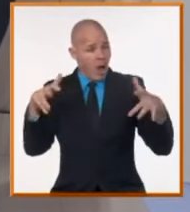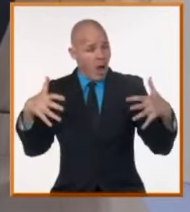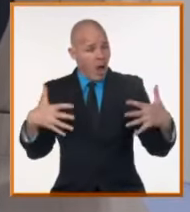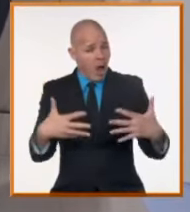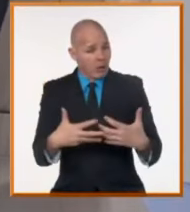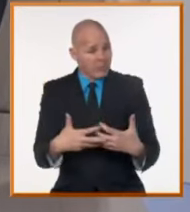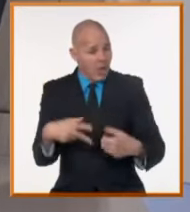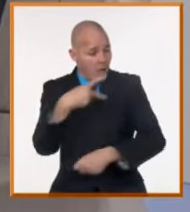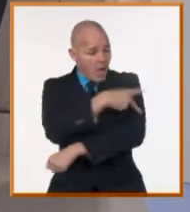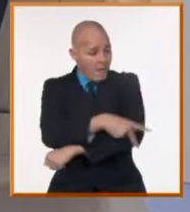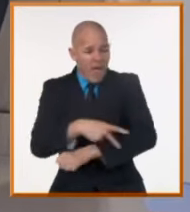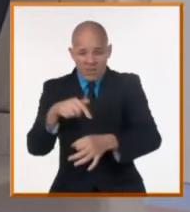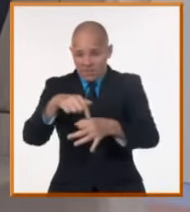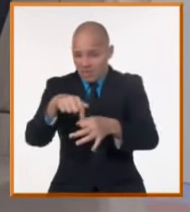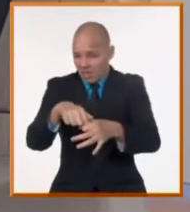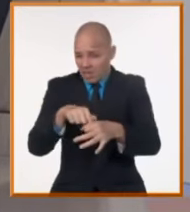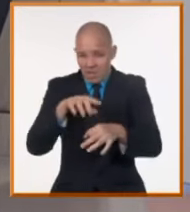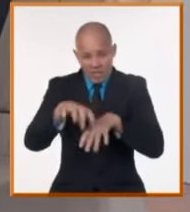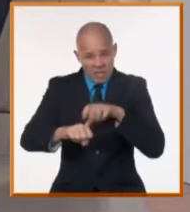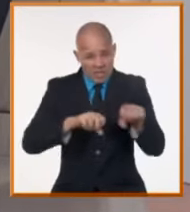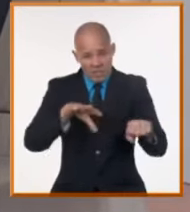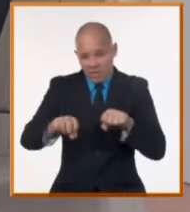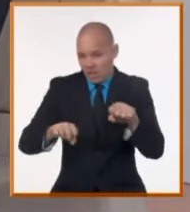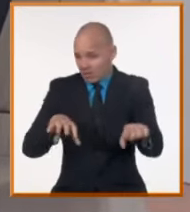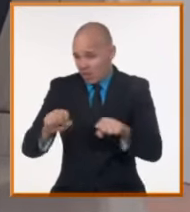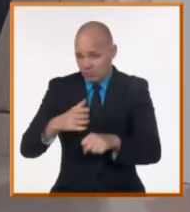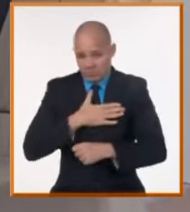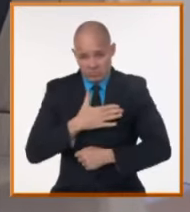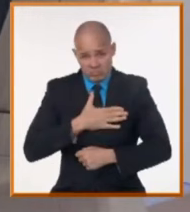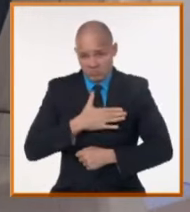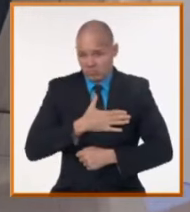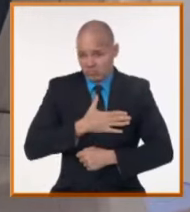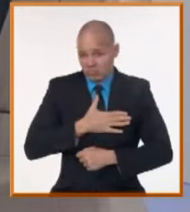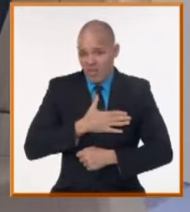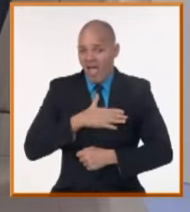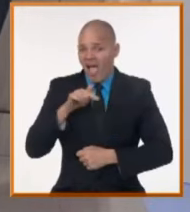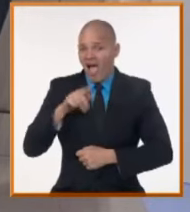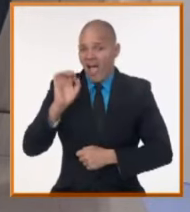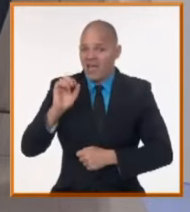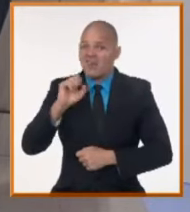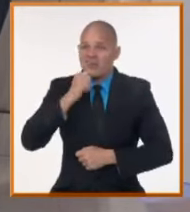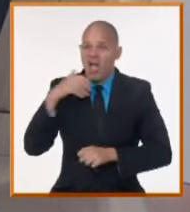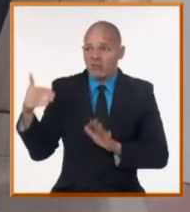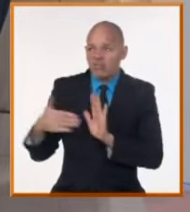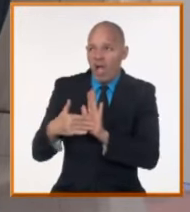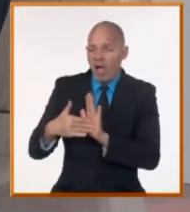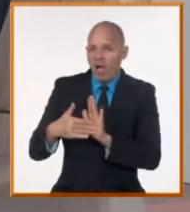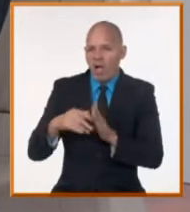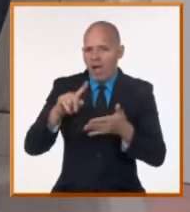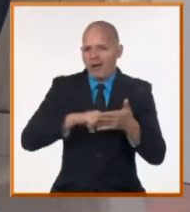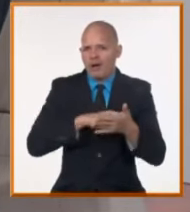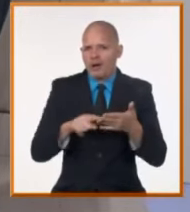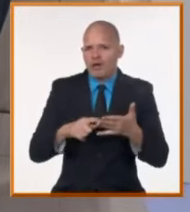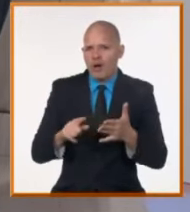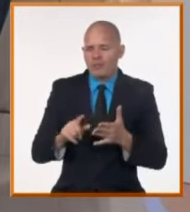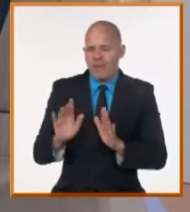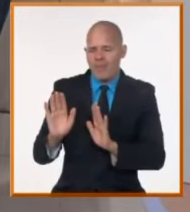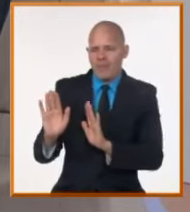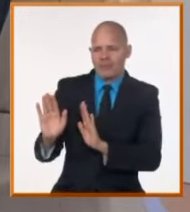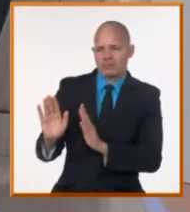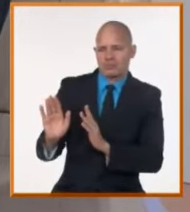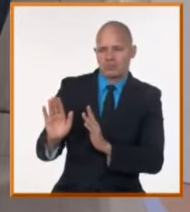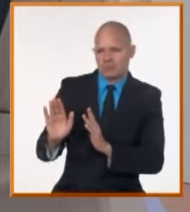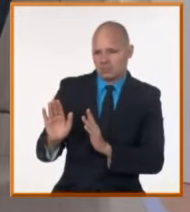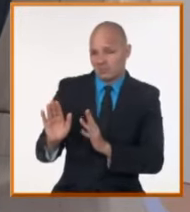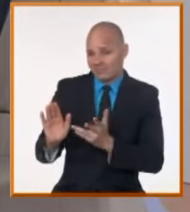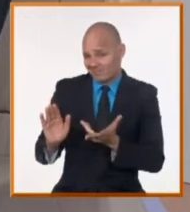ya trayéndolo más acá, ya en el periodo de la Guerra Fría, en 1950, donde ellos